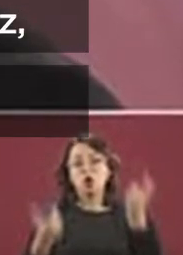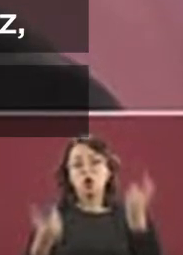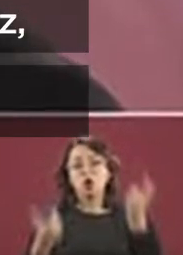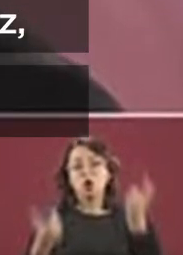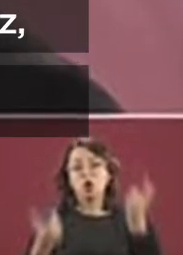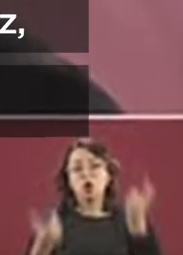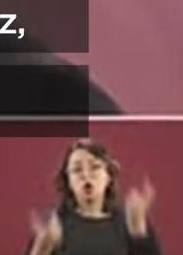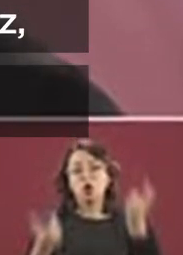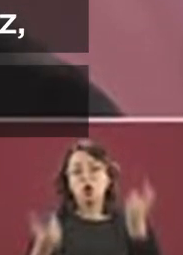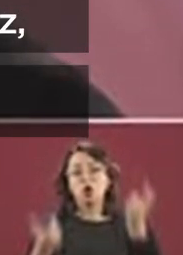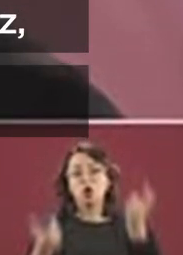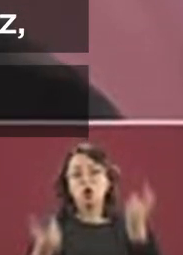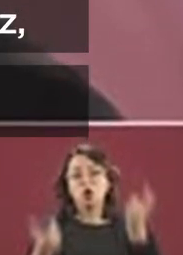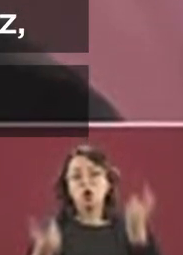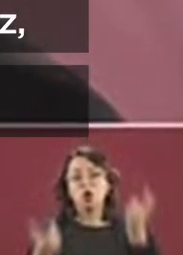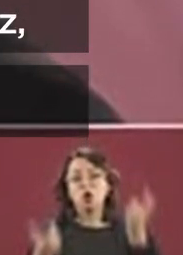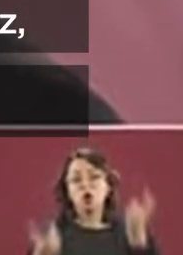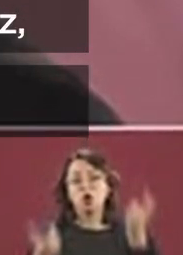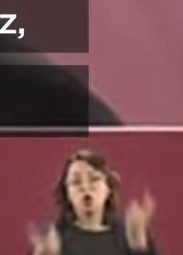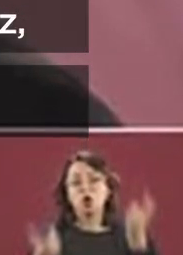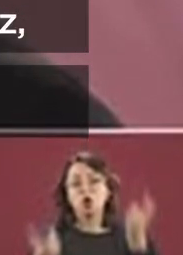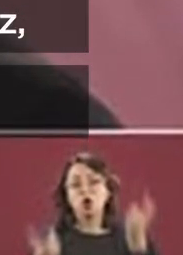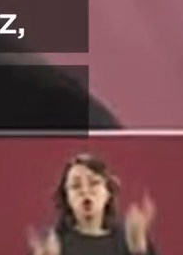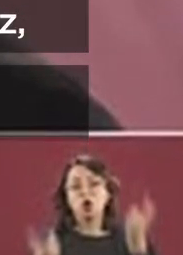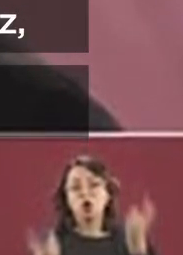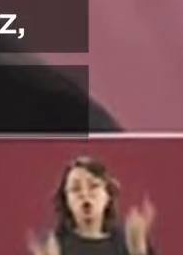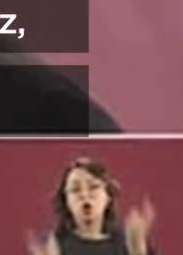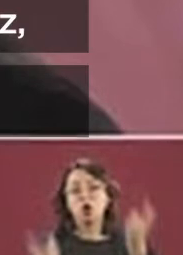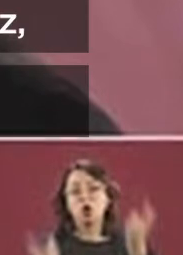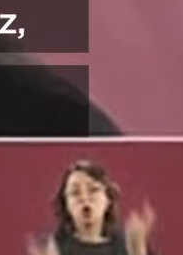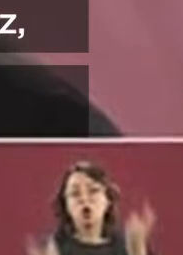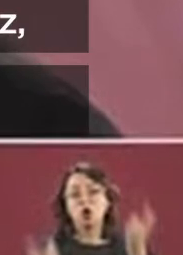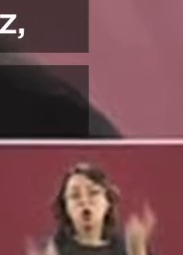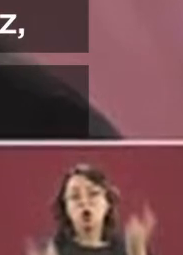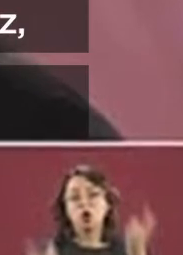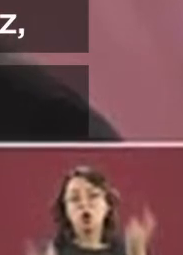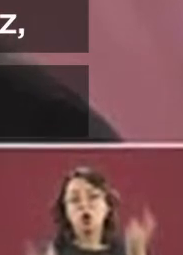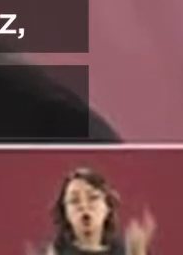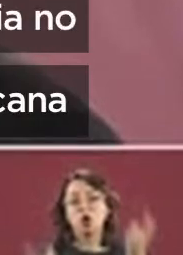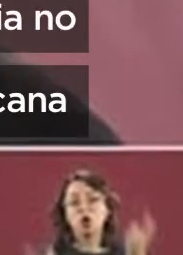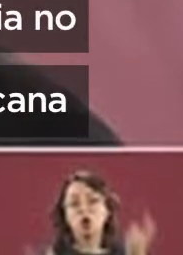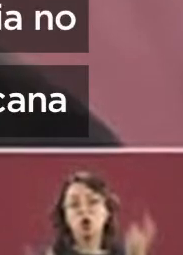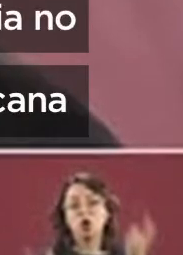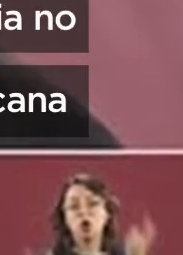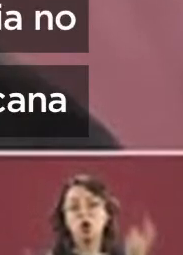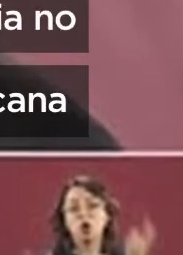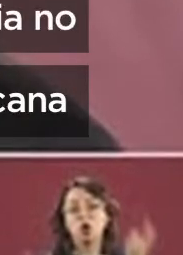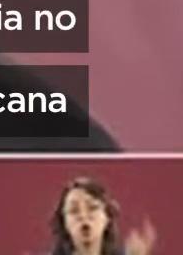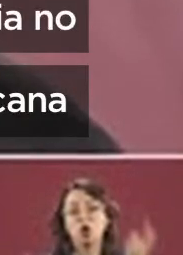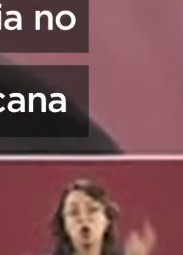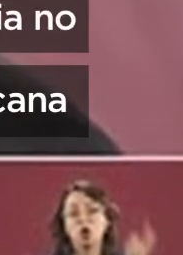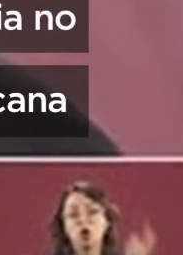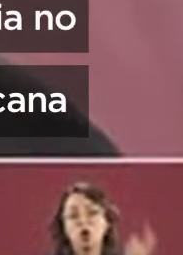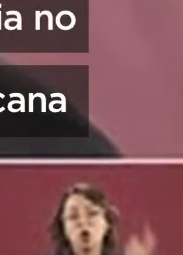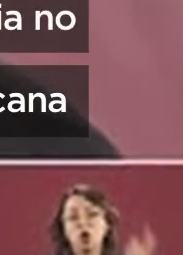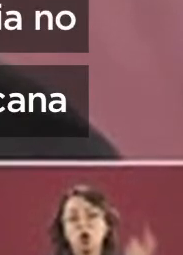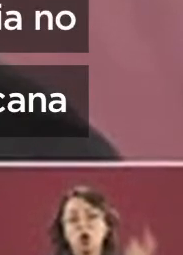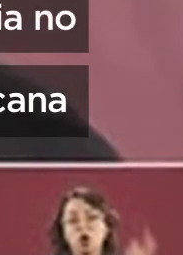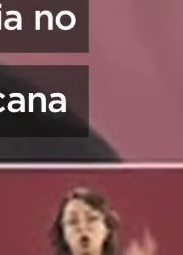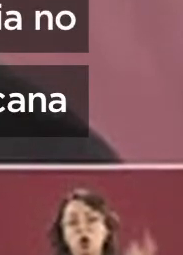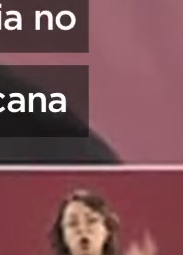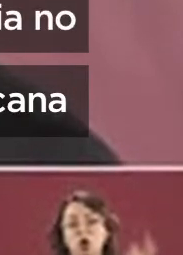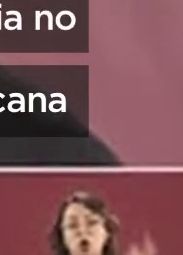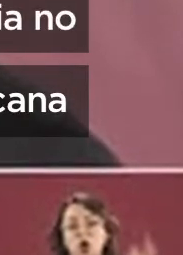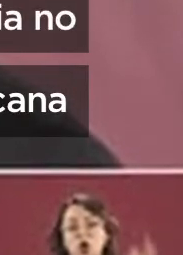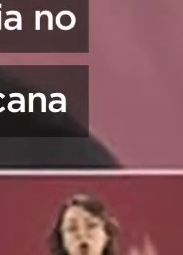contra de la soberanía de México, debido a que un importante número de policías se ha desplegado en las últimas horas en la Embajada mexicana.